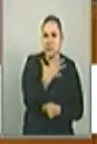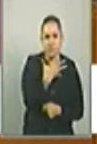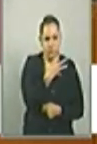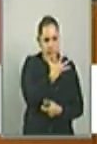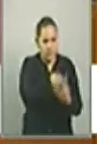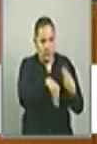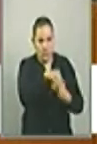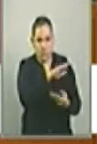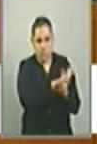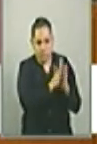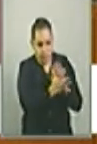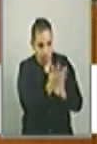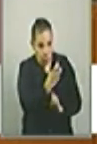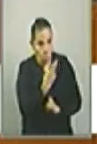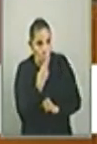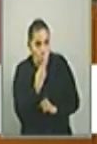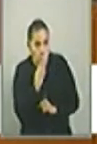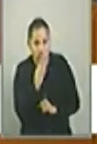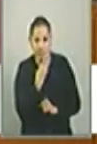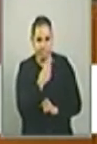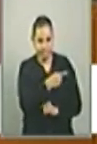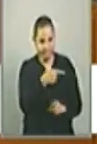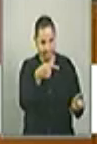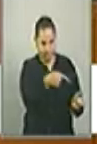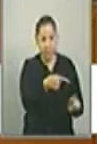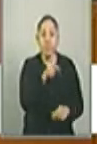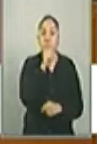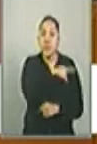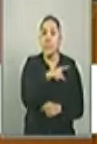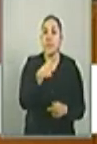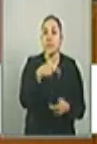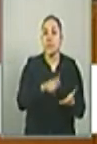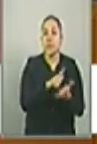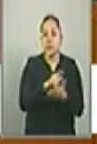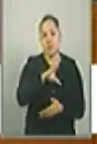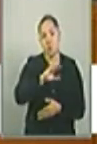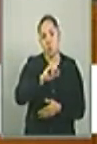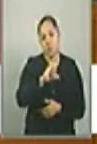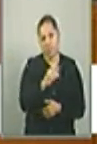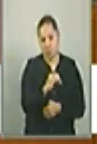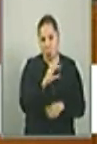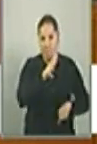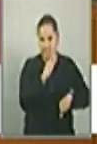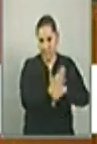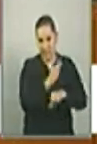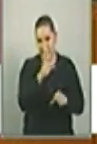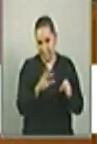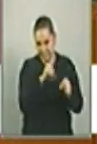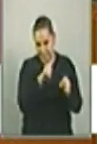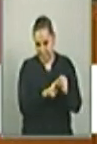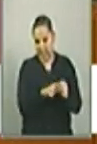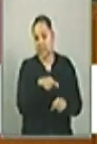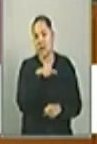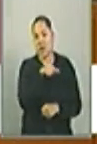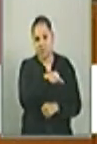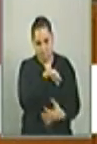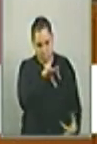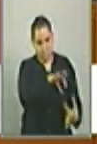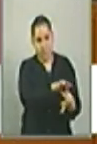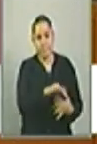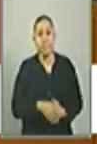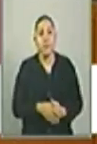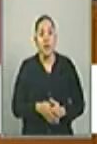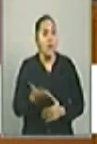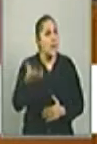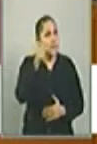artículo 400 bis del Código Penal Federal. En medio siempre se maneja un combate al lavado